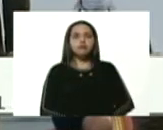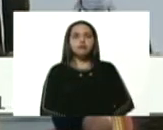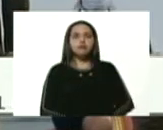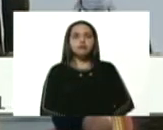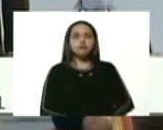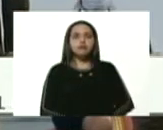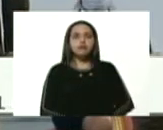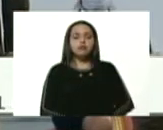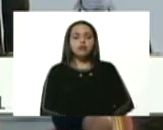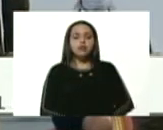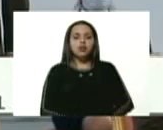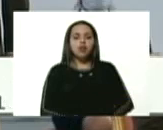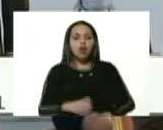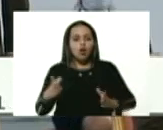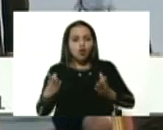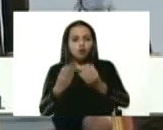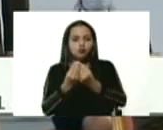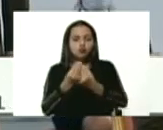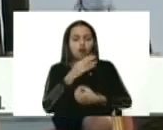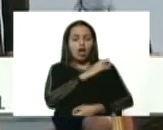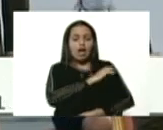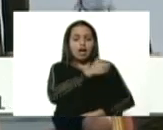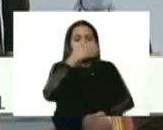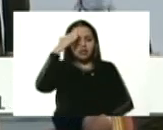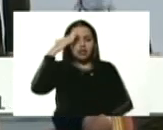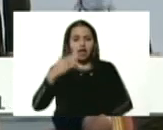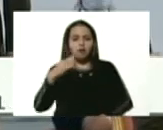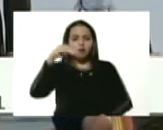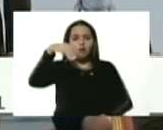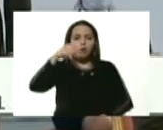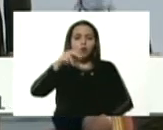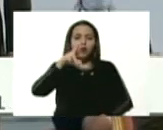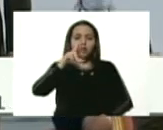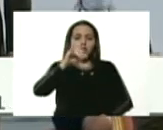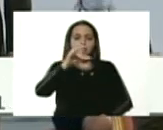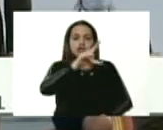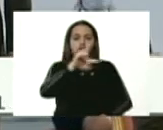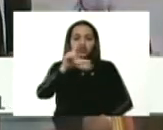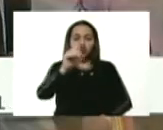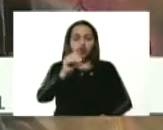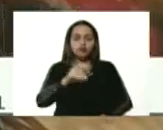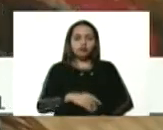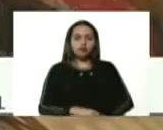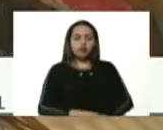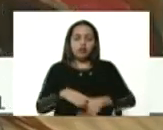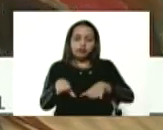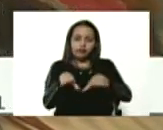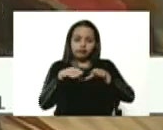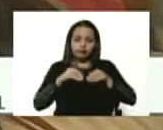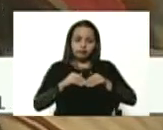con el general Pablo Morillo, el reconocimiento